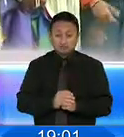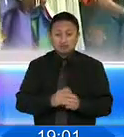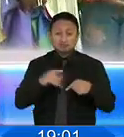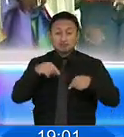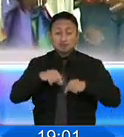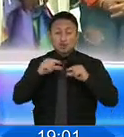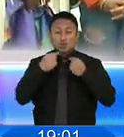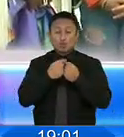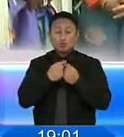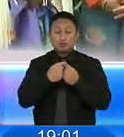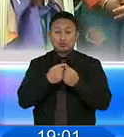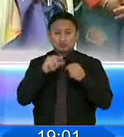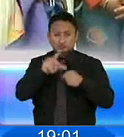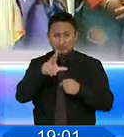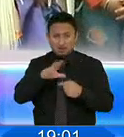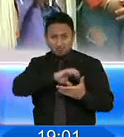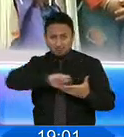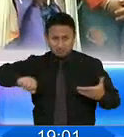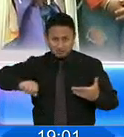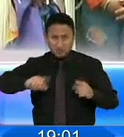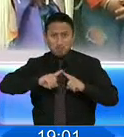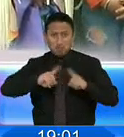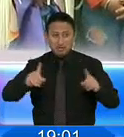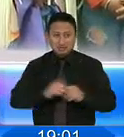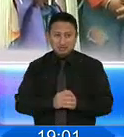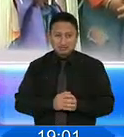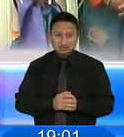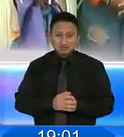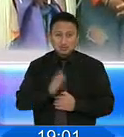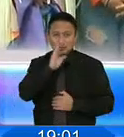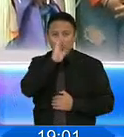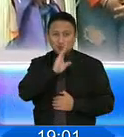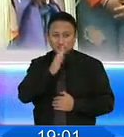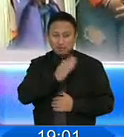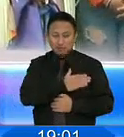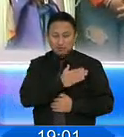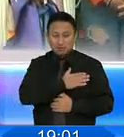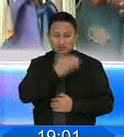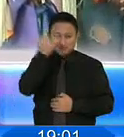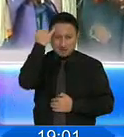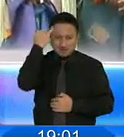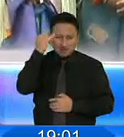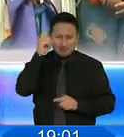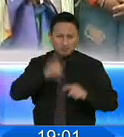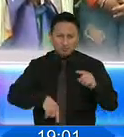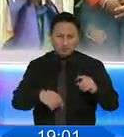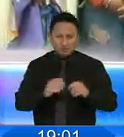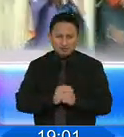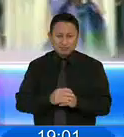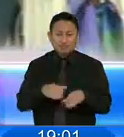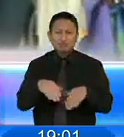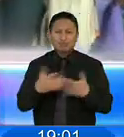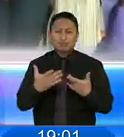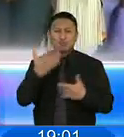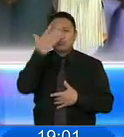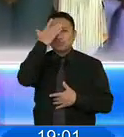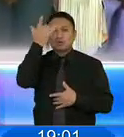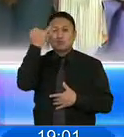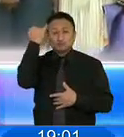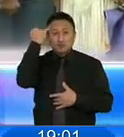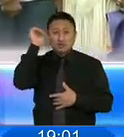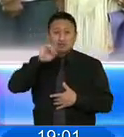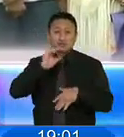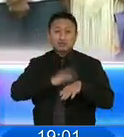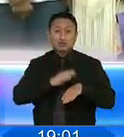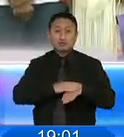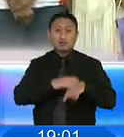partido, pero jamás nos iban a poder robar nuestras ideas, porque nuestras ideas son fruto de